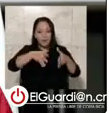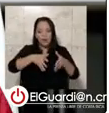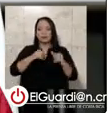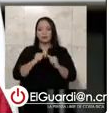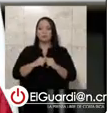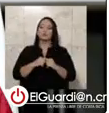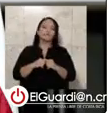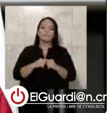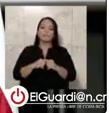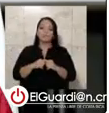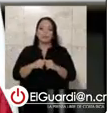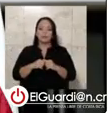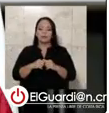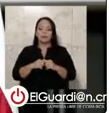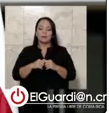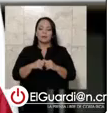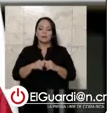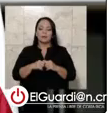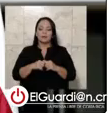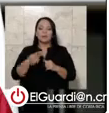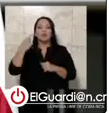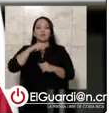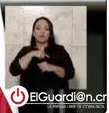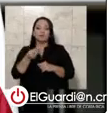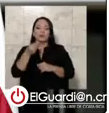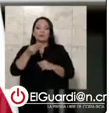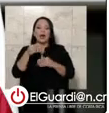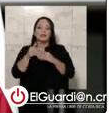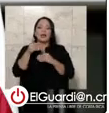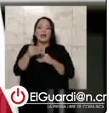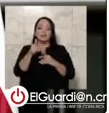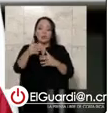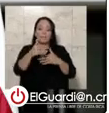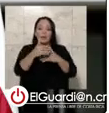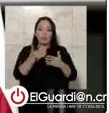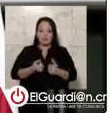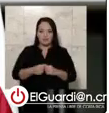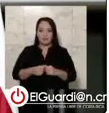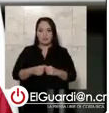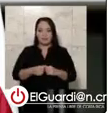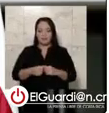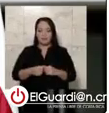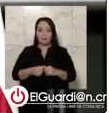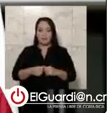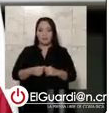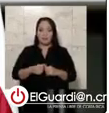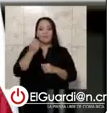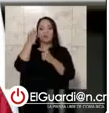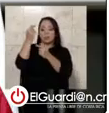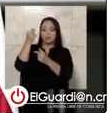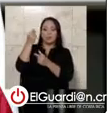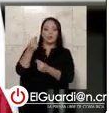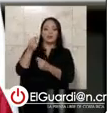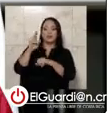educadores y tuvimos que hacerles adelantos de planilla porque la Tesorería